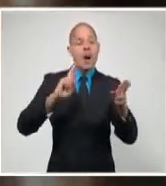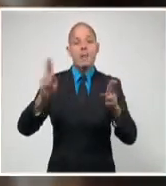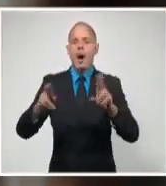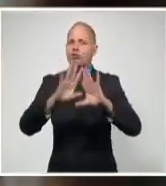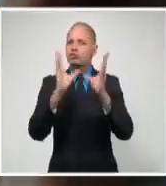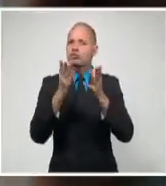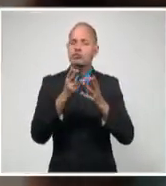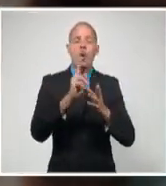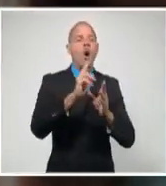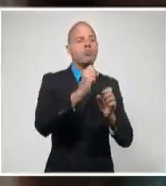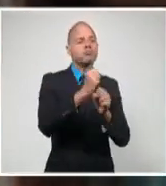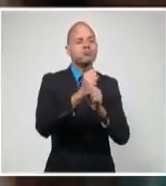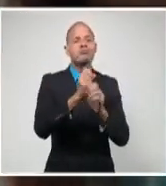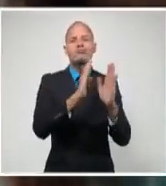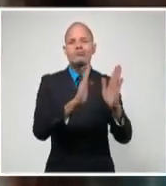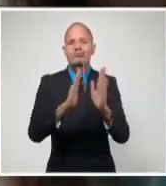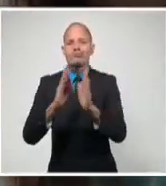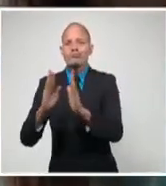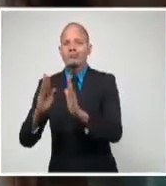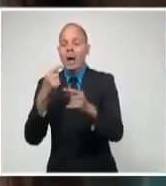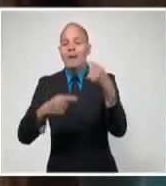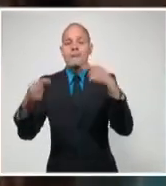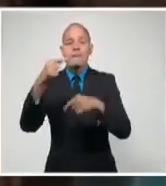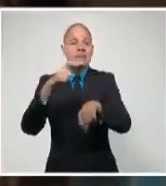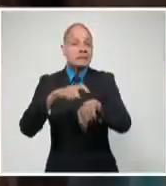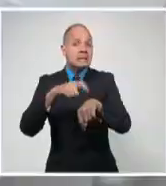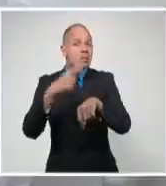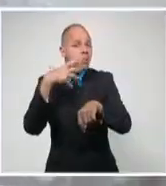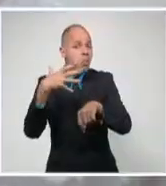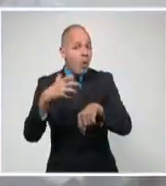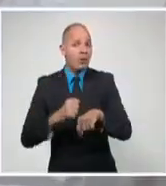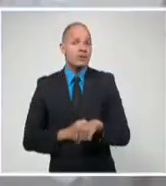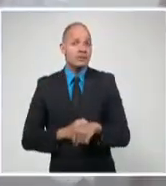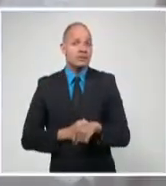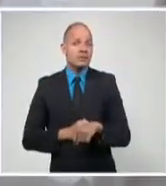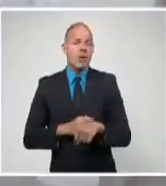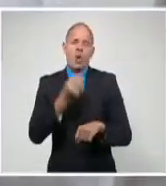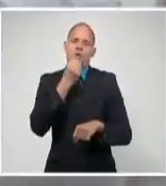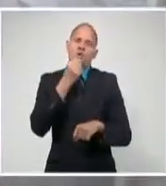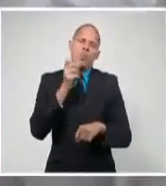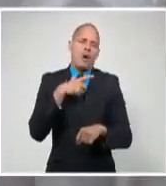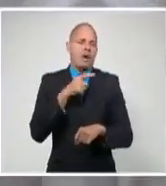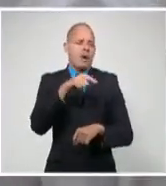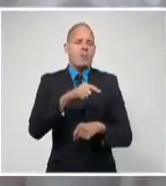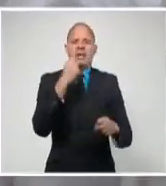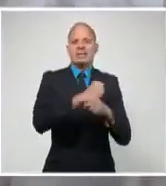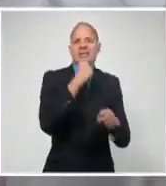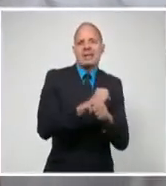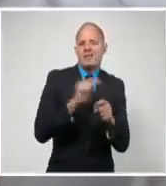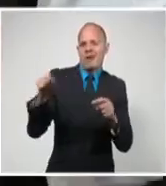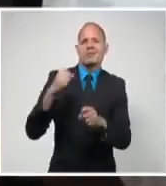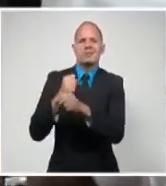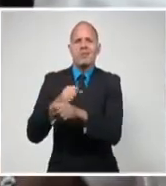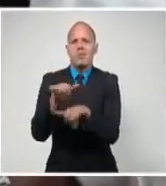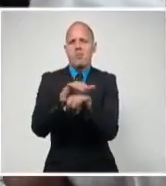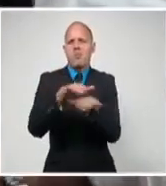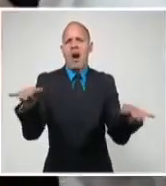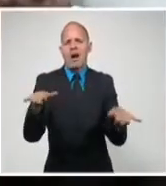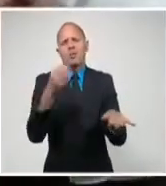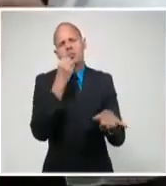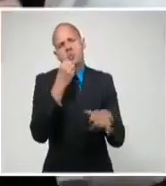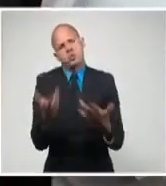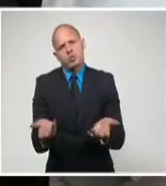permitiendo optimizar recursos, en especial tiempo, al evitar la duplicidad de esfuerzos y recursos invertidos. Esta no es una tarea